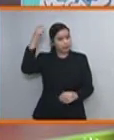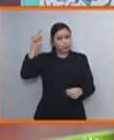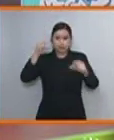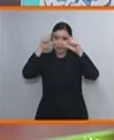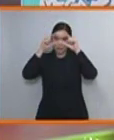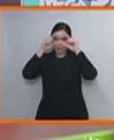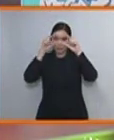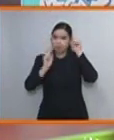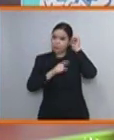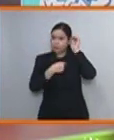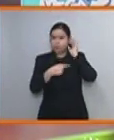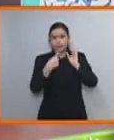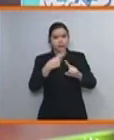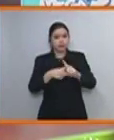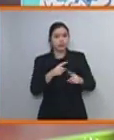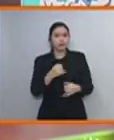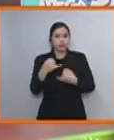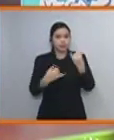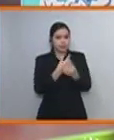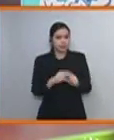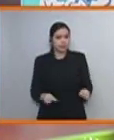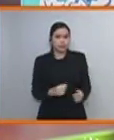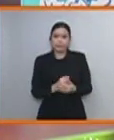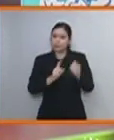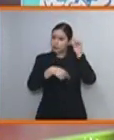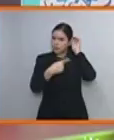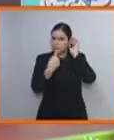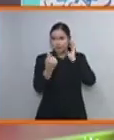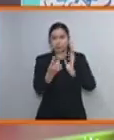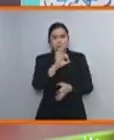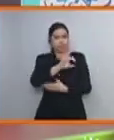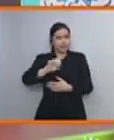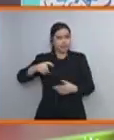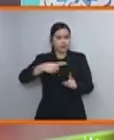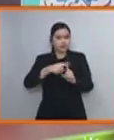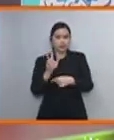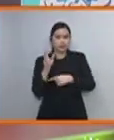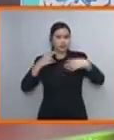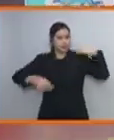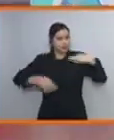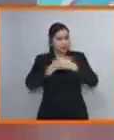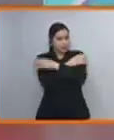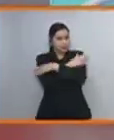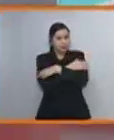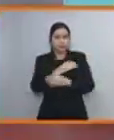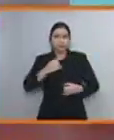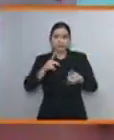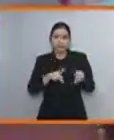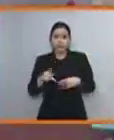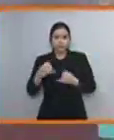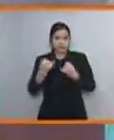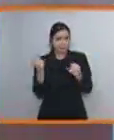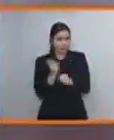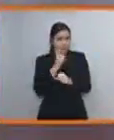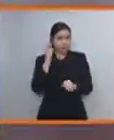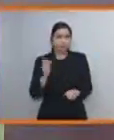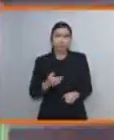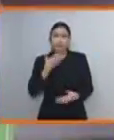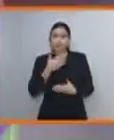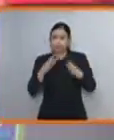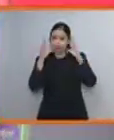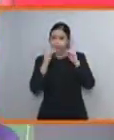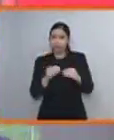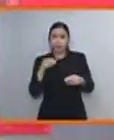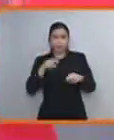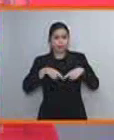lente. Para Multi X, jugada gratis, para más uno, 90 más 3. Muchas felicidades a los ganadores. Les deseo una feliz noche y,